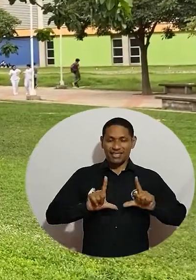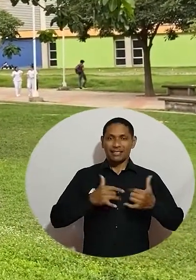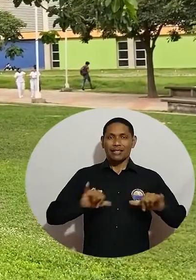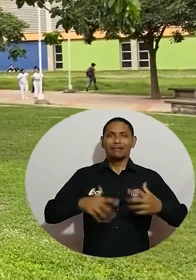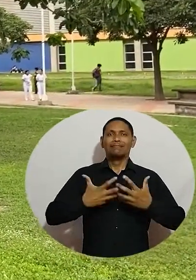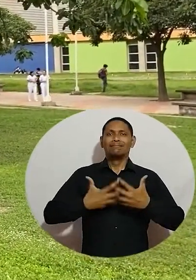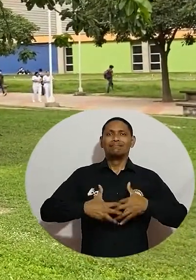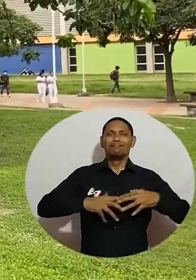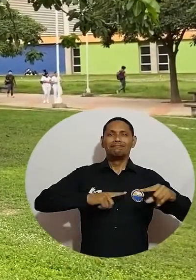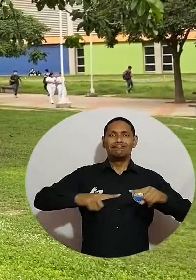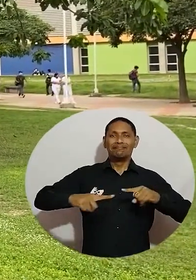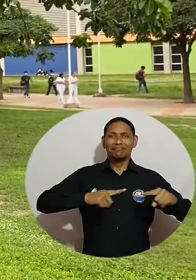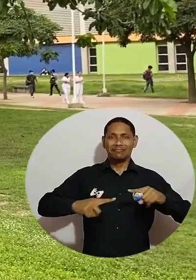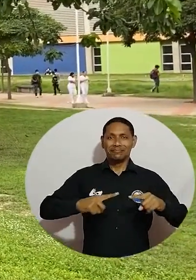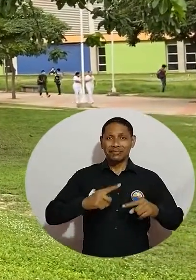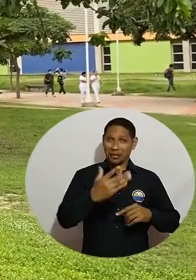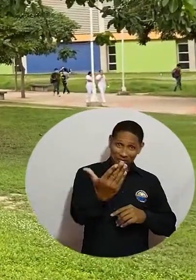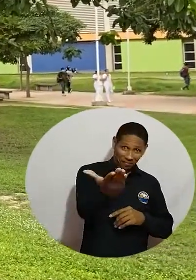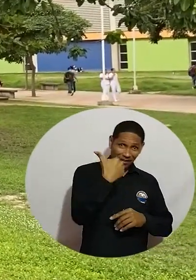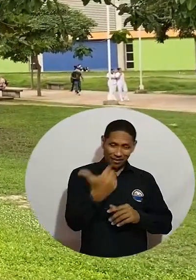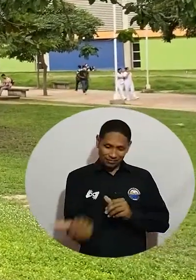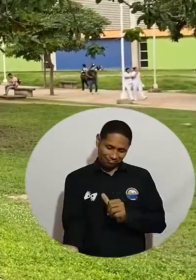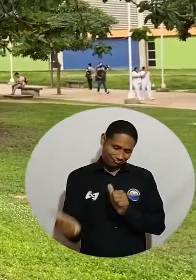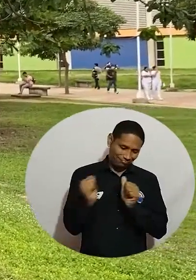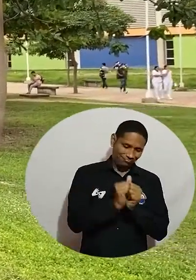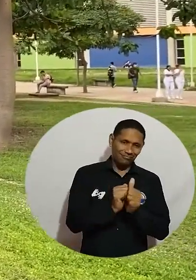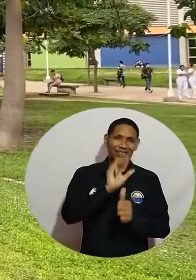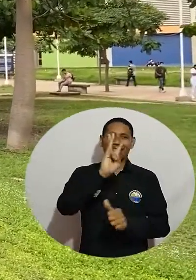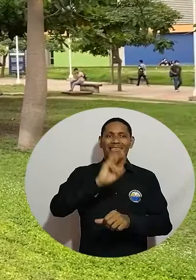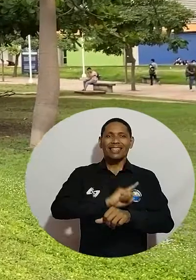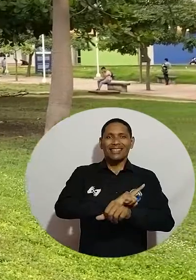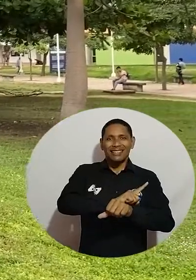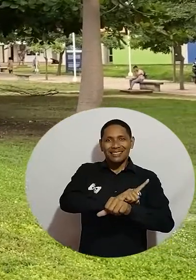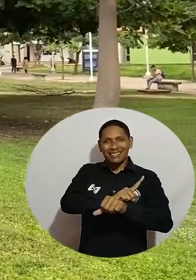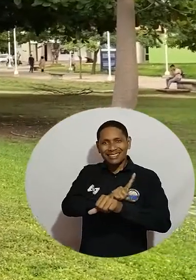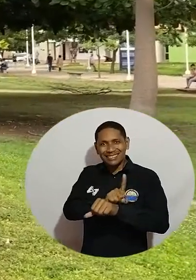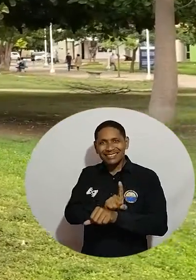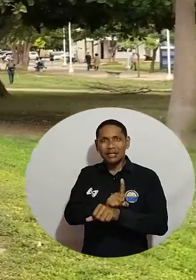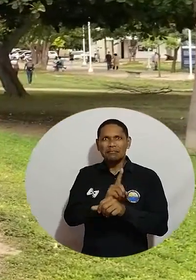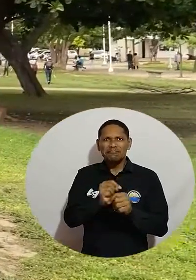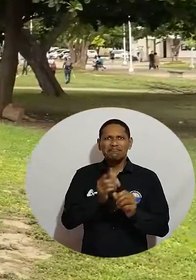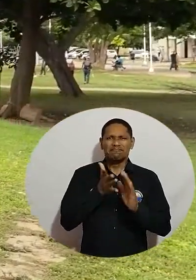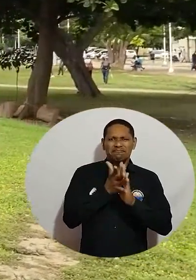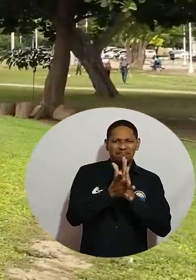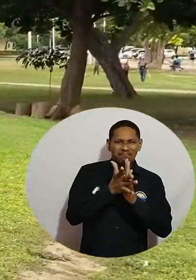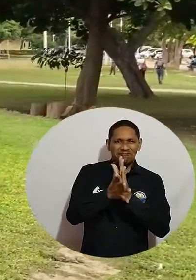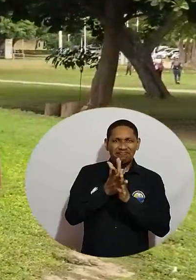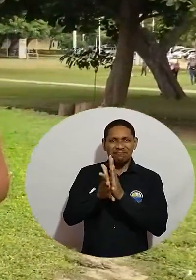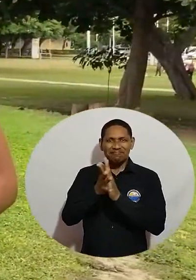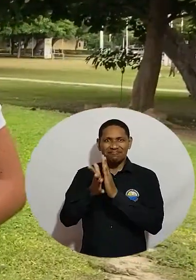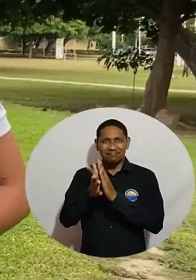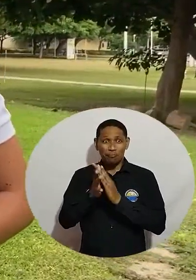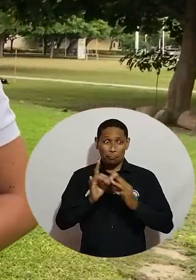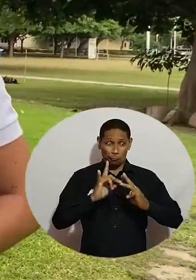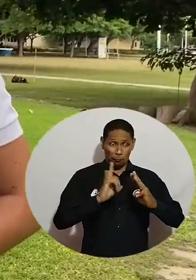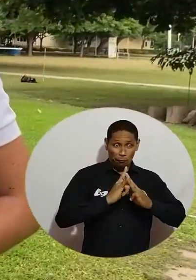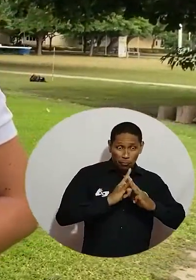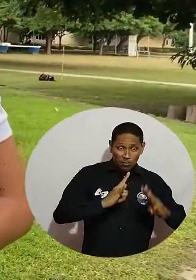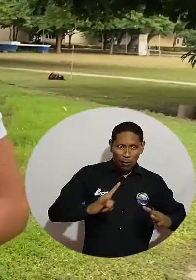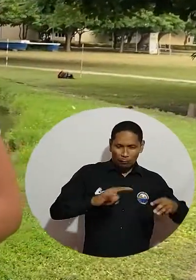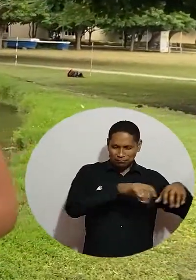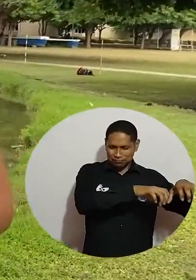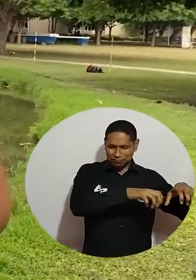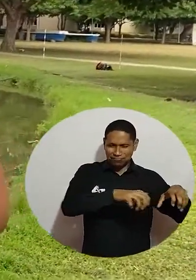programa de Administración de Empresas, y los invito a que me acompañen durante los siguientes 30 minutos para que conozcan detalles sobre el